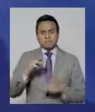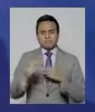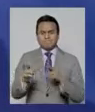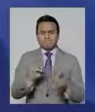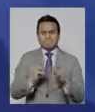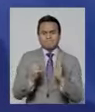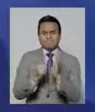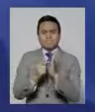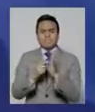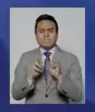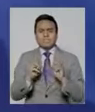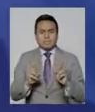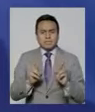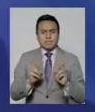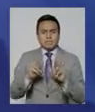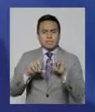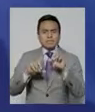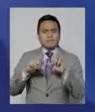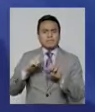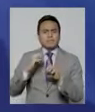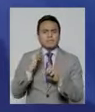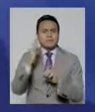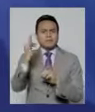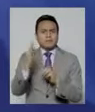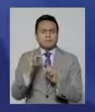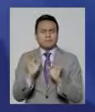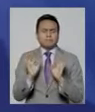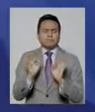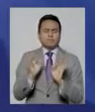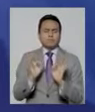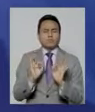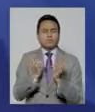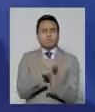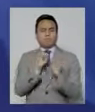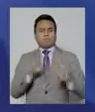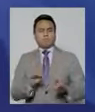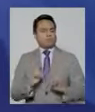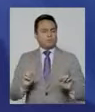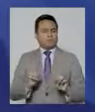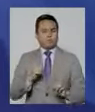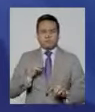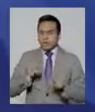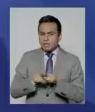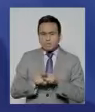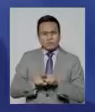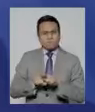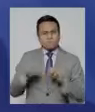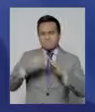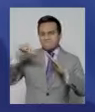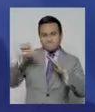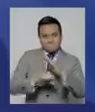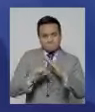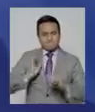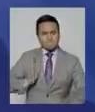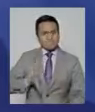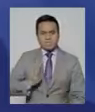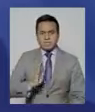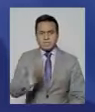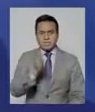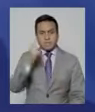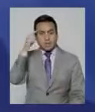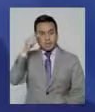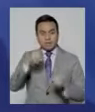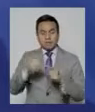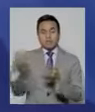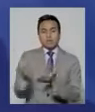resultado, y hay algunas cifras esperanzadoras, pero yo no quiero bajar los brazos. Tenemos que seguir en cuarentena para